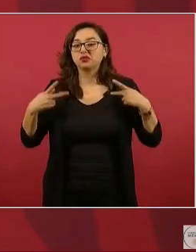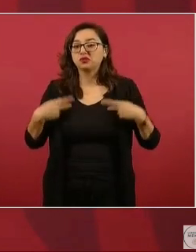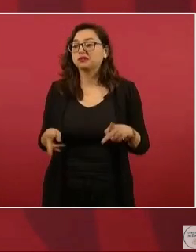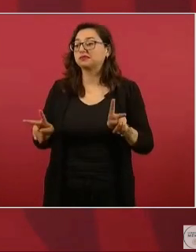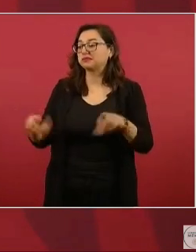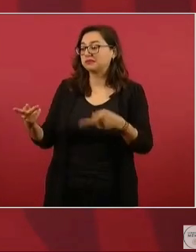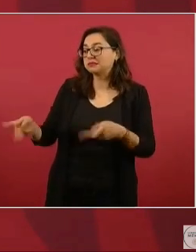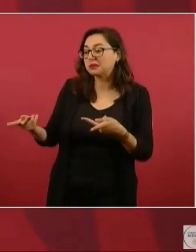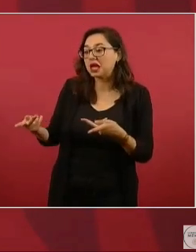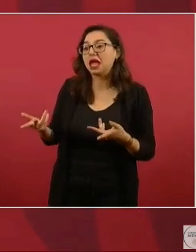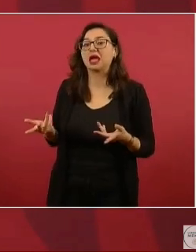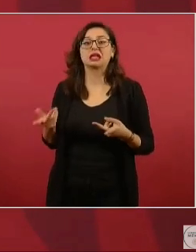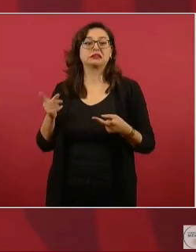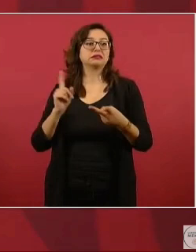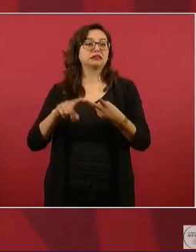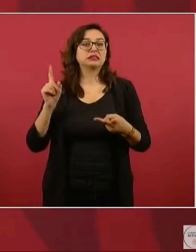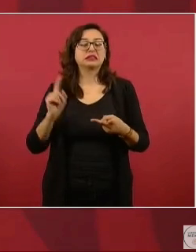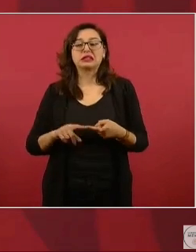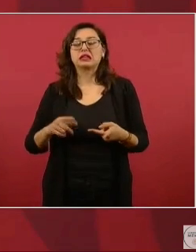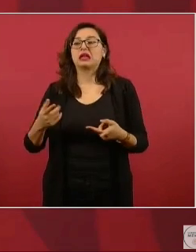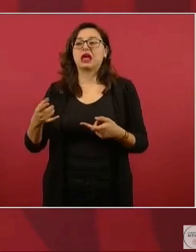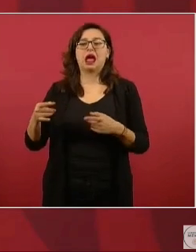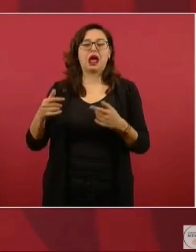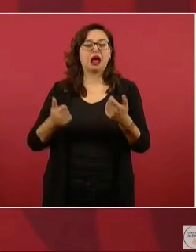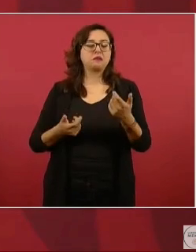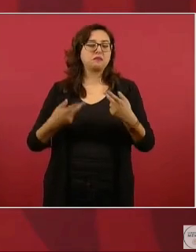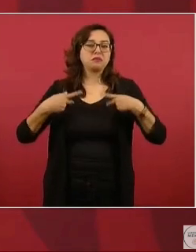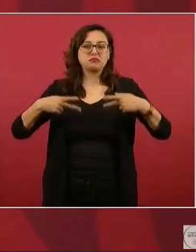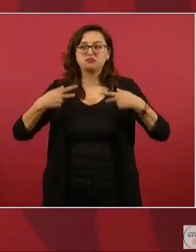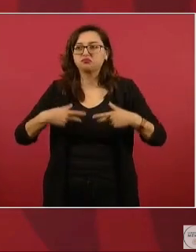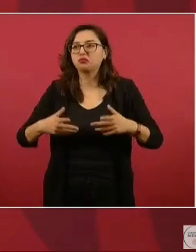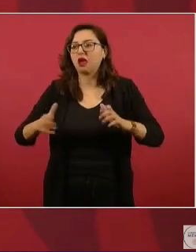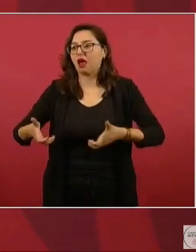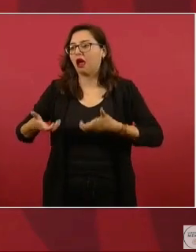los que acomodan, los que se buscan la vida como pueden,